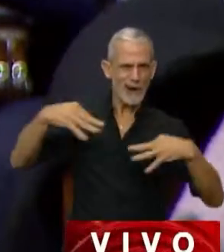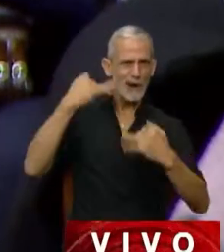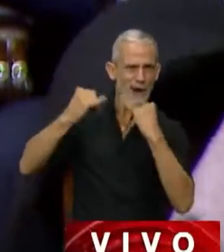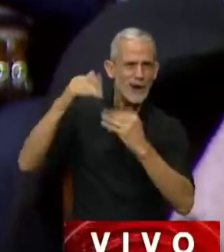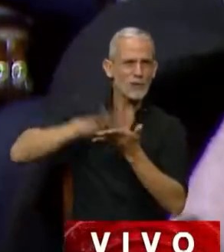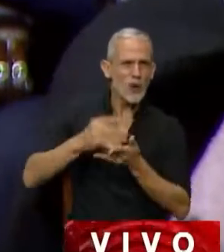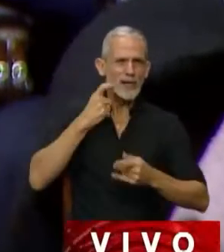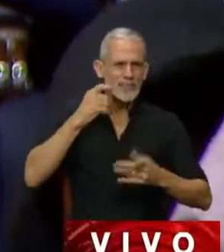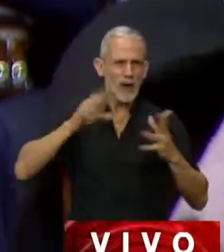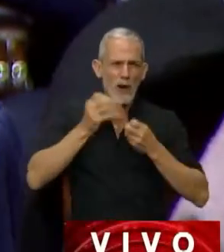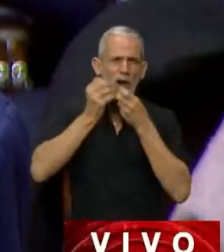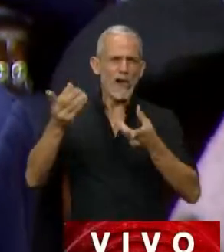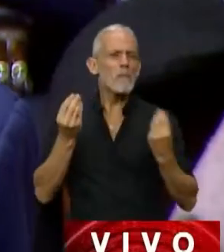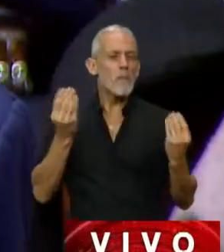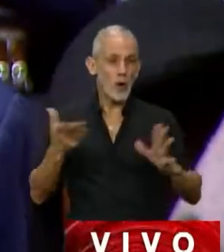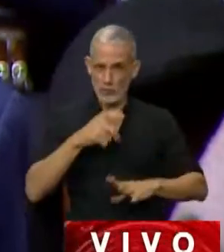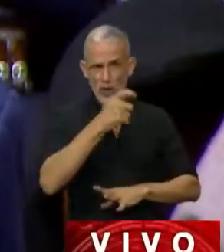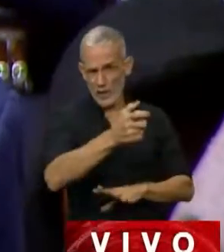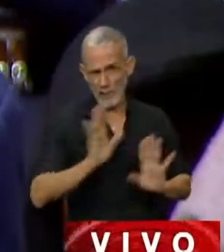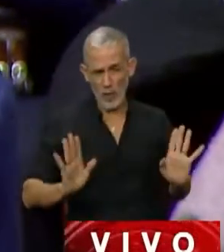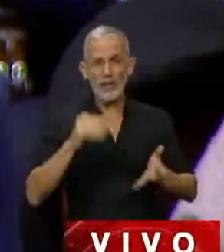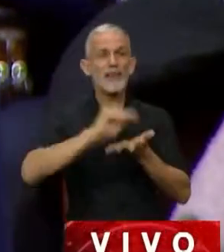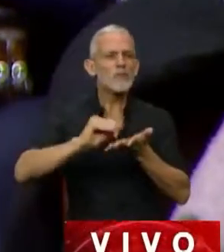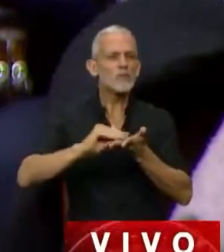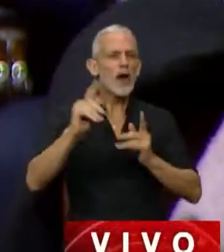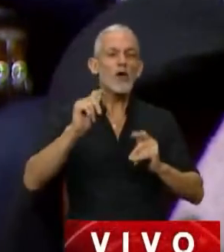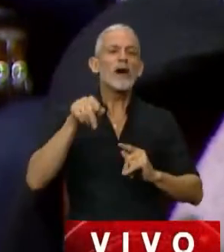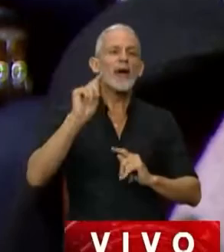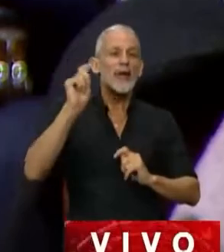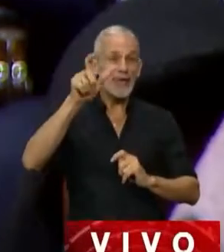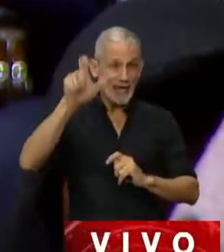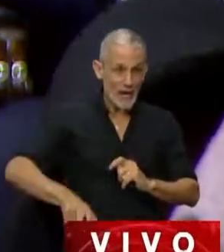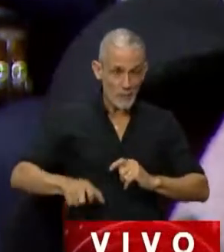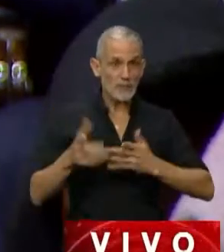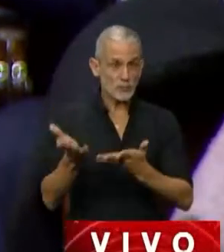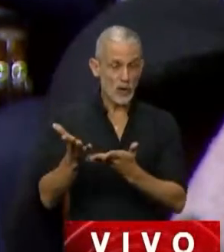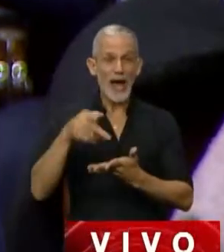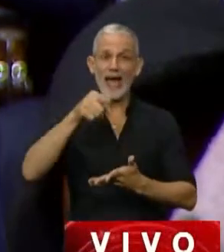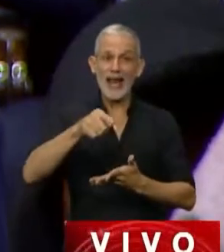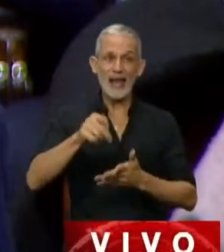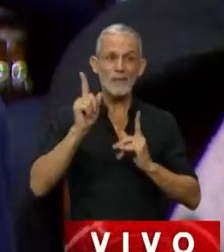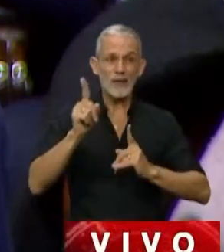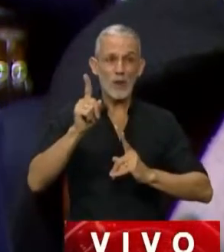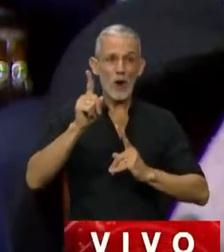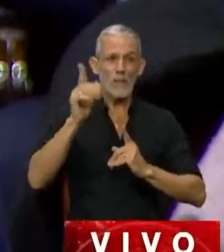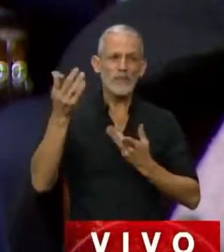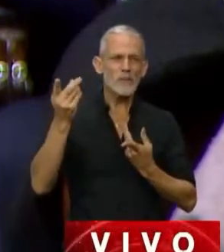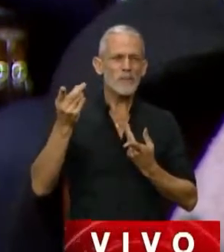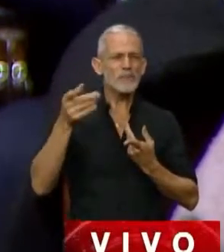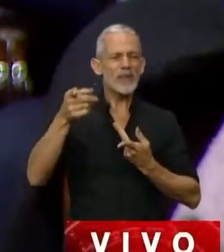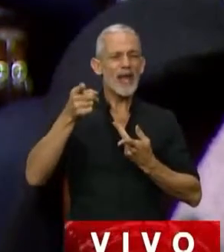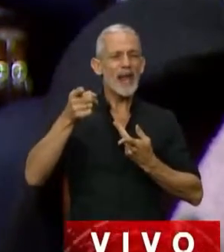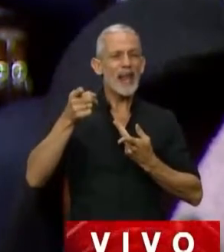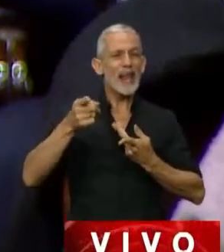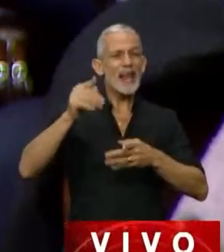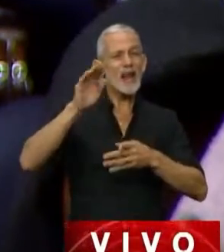este recinto. Y le voy a contestar, es el diputado embajador que justamente avaló el endeudamiento